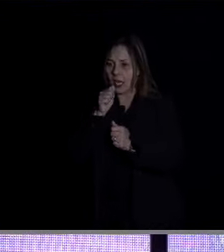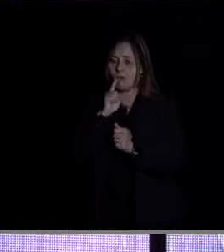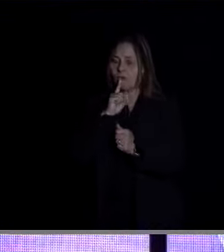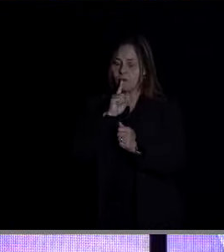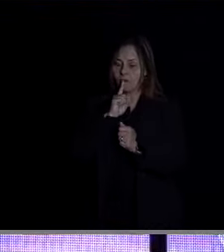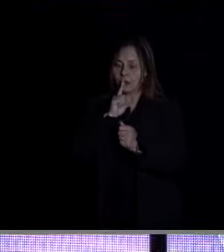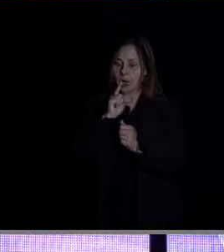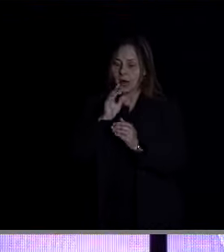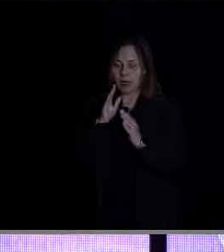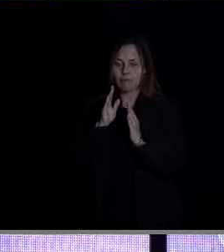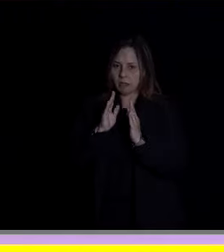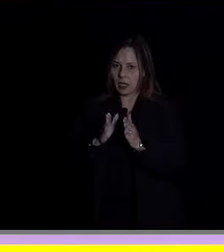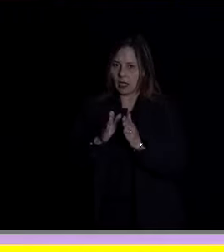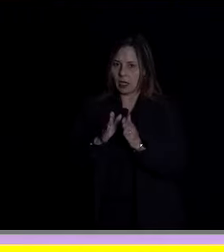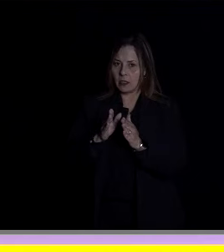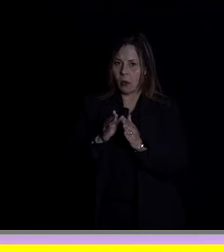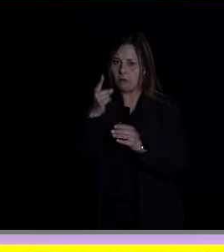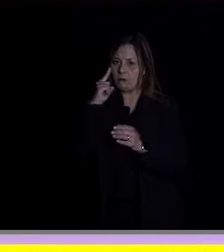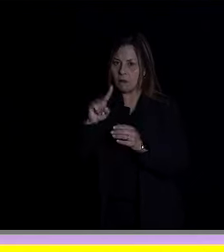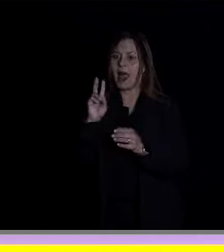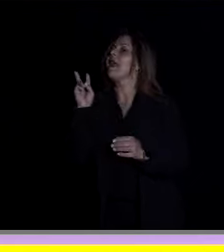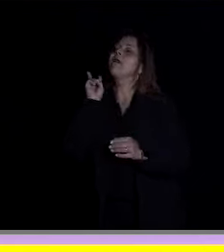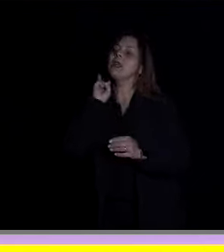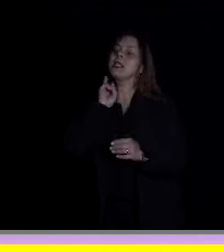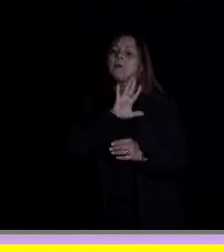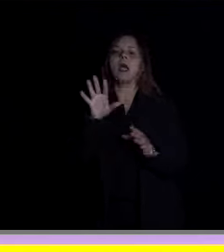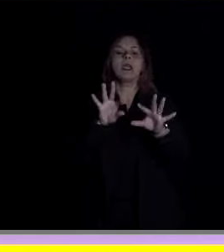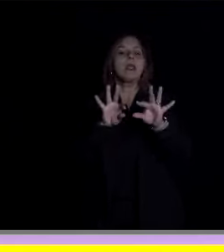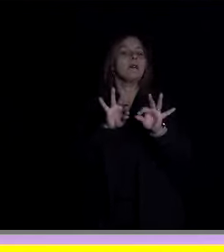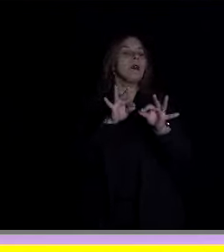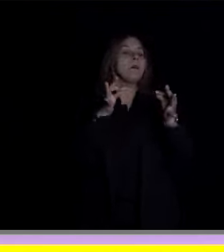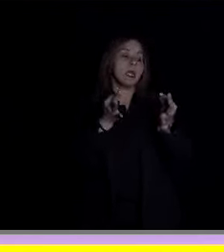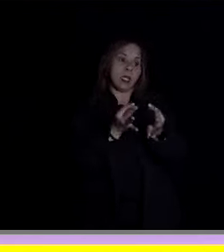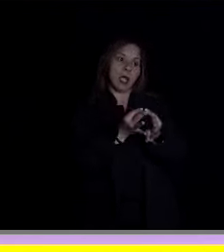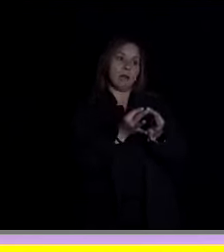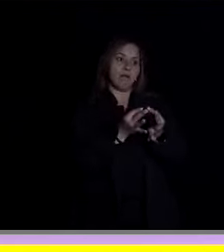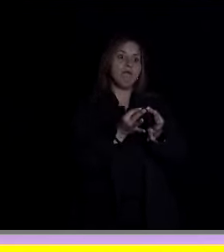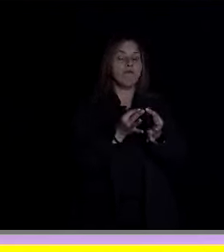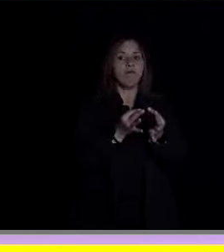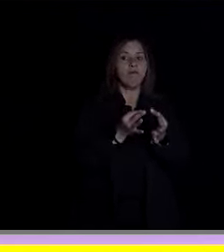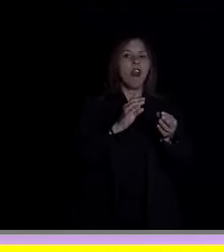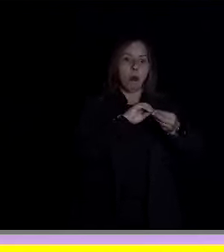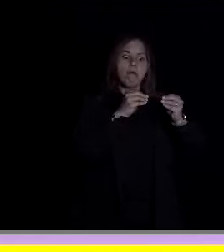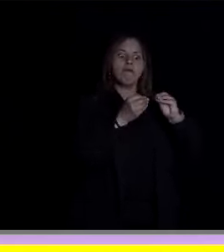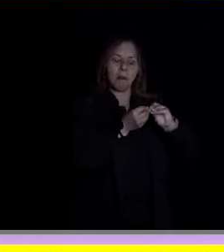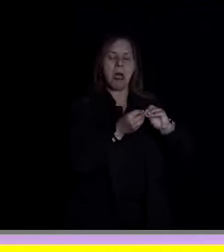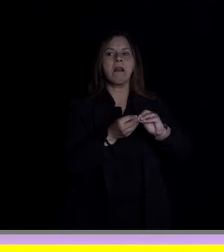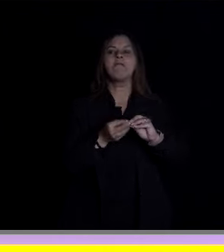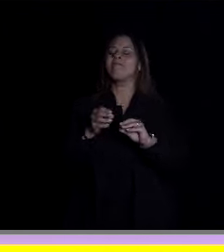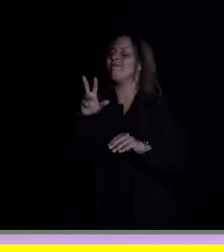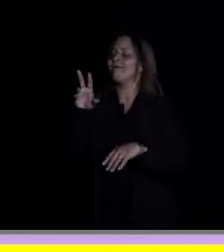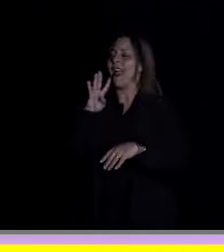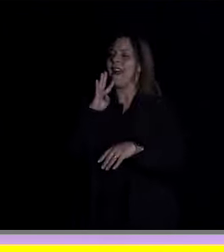familiares. Y los números están ahí y como dicen por ahí, los datos son los datos. Pues los datos son los datos. Ahí están los